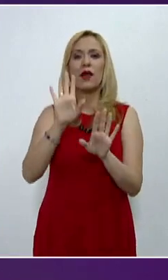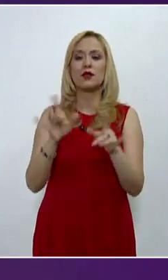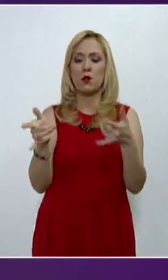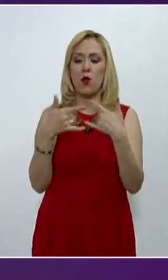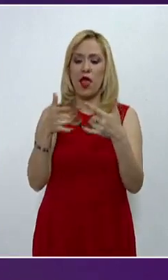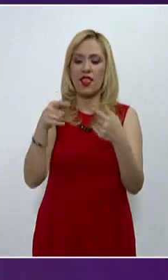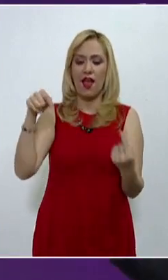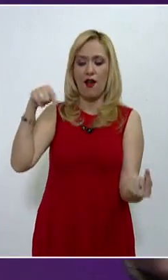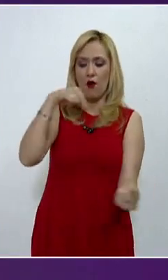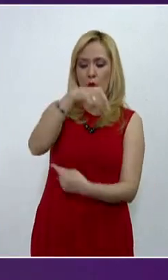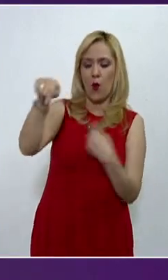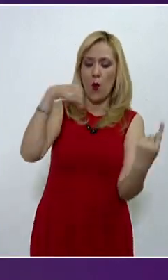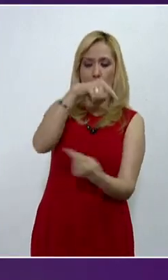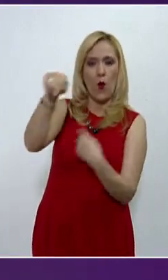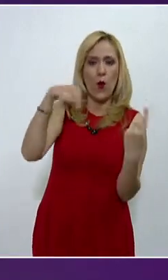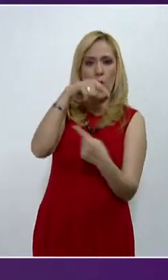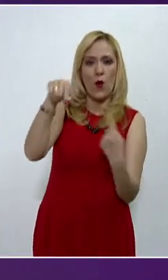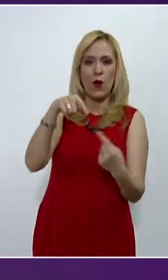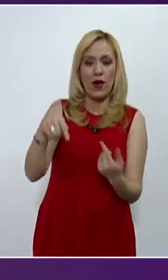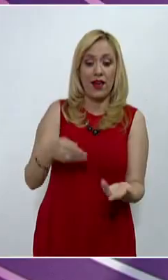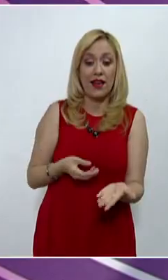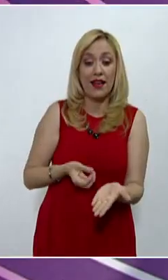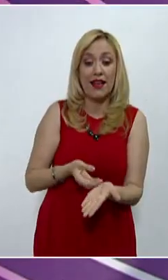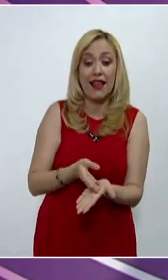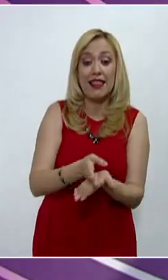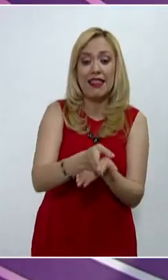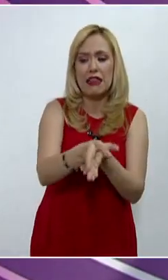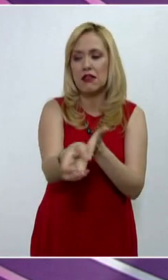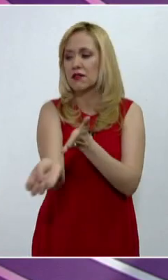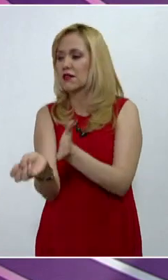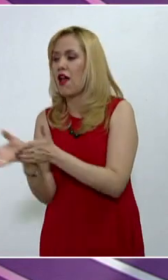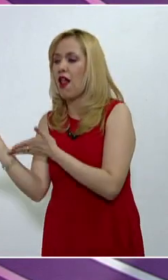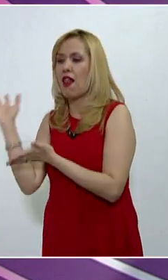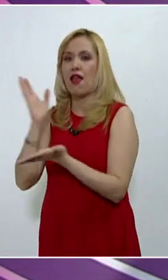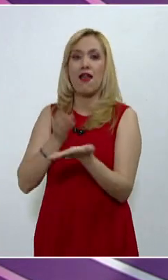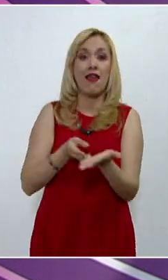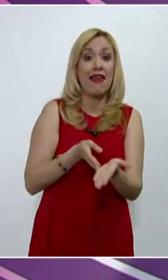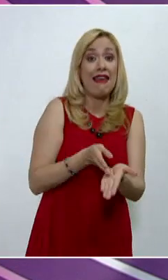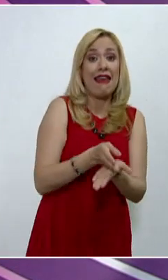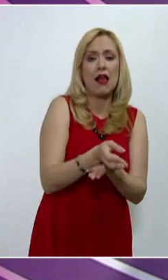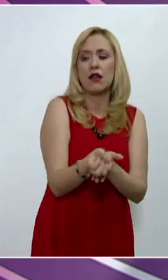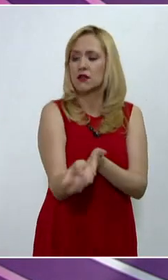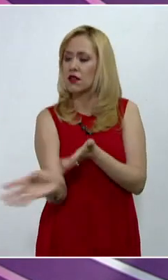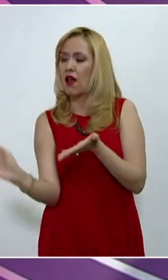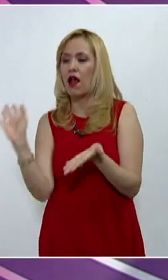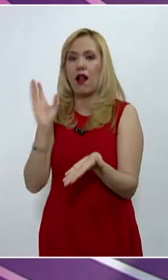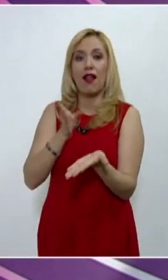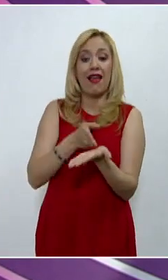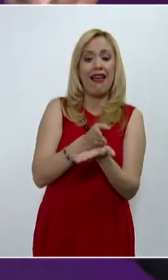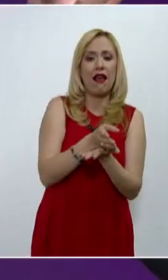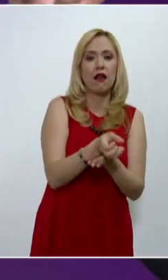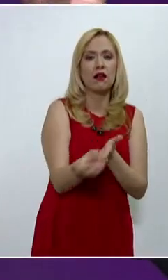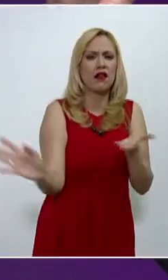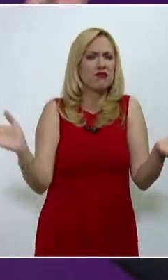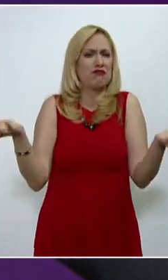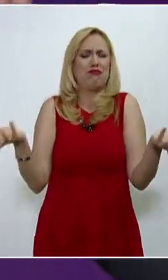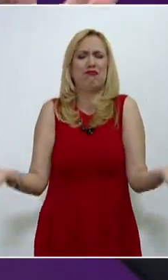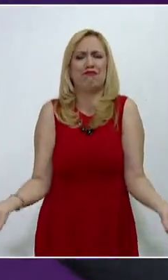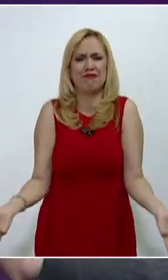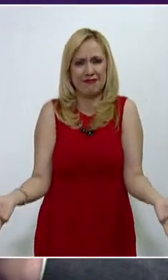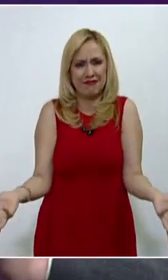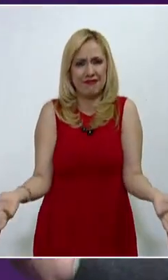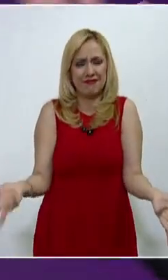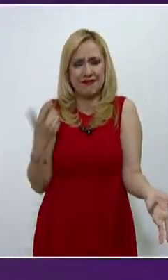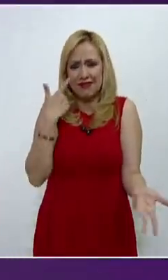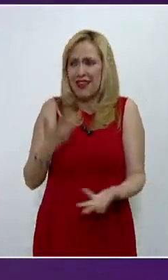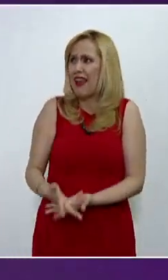una puerta giratoria, así como entran los delincuentes, salen, ¿no? Entonces necesitamos prisión preventiva oficiosa, porque además tenemos un problema de